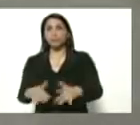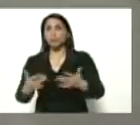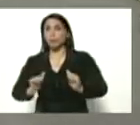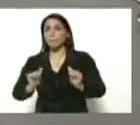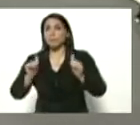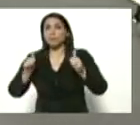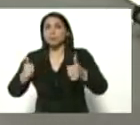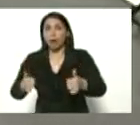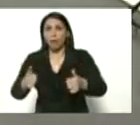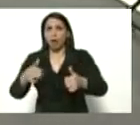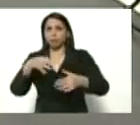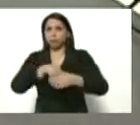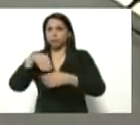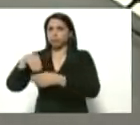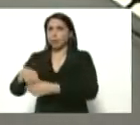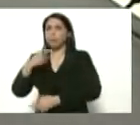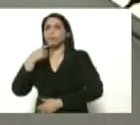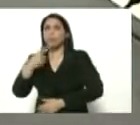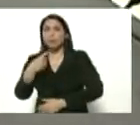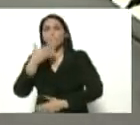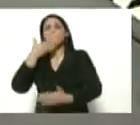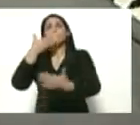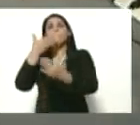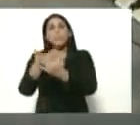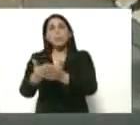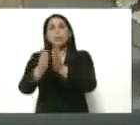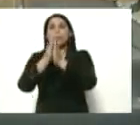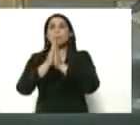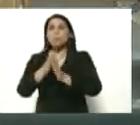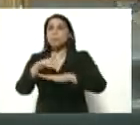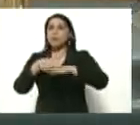la cuarentena, les dije, les pido perdón